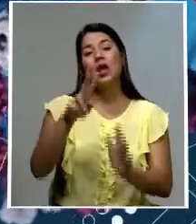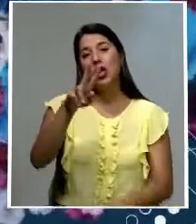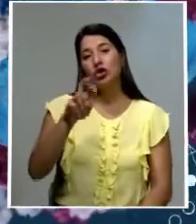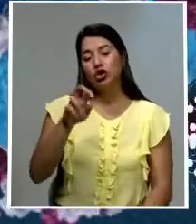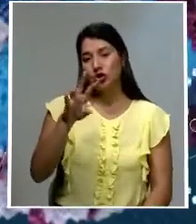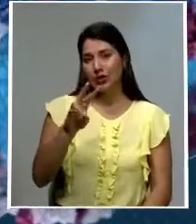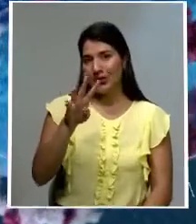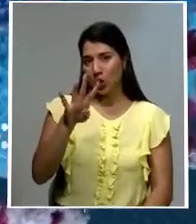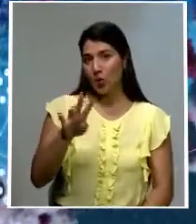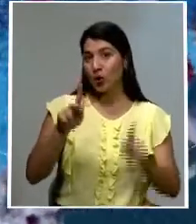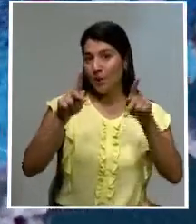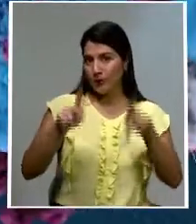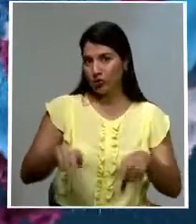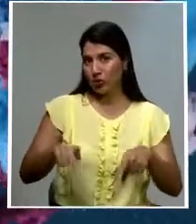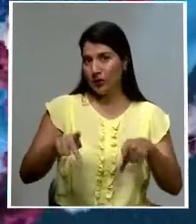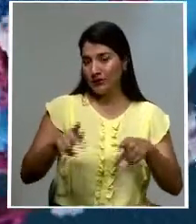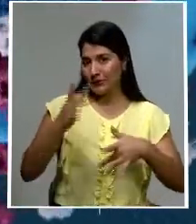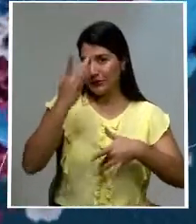235.274 casos confirmados.